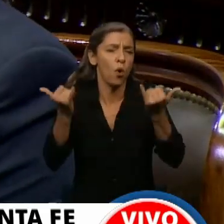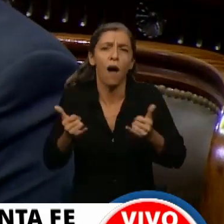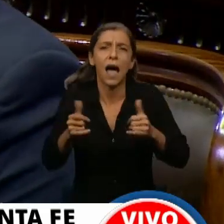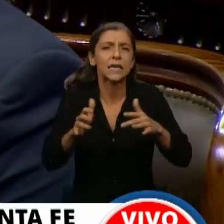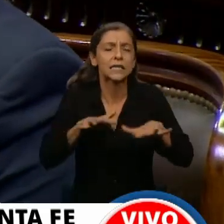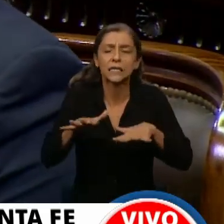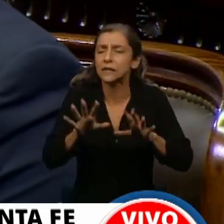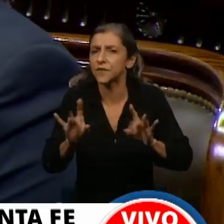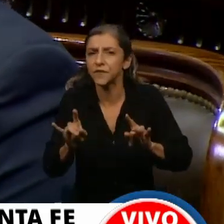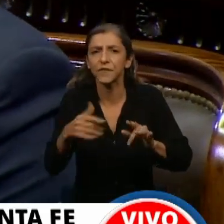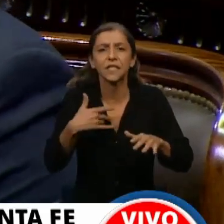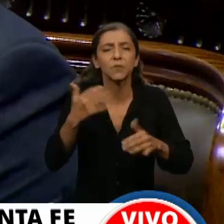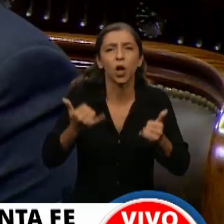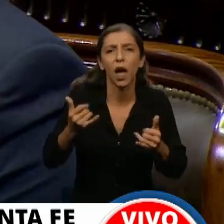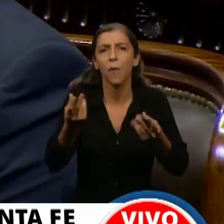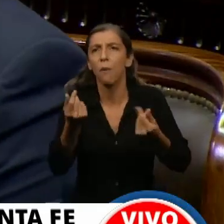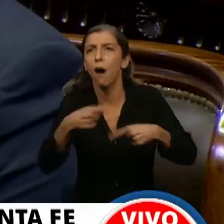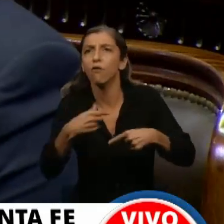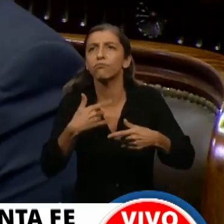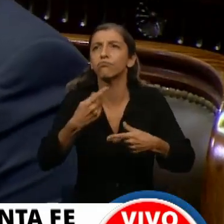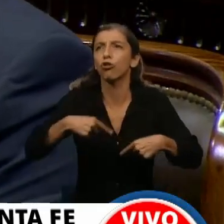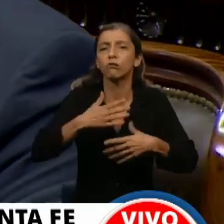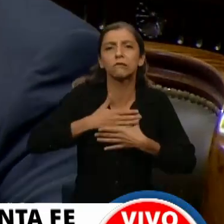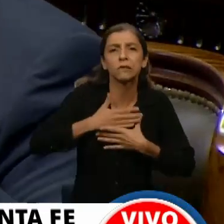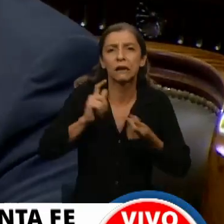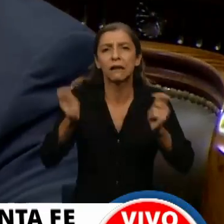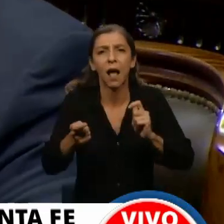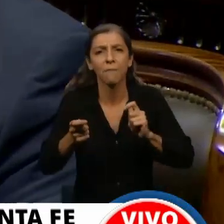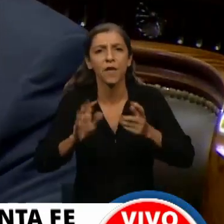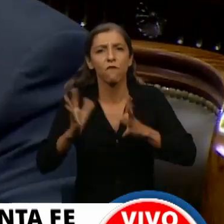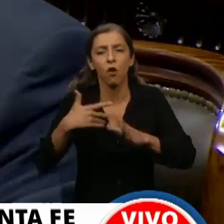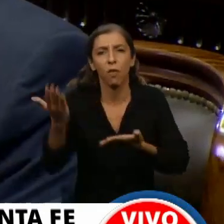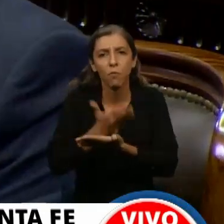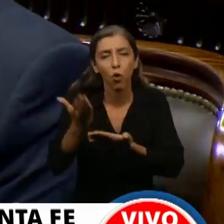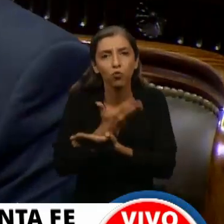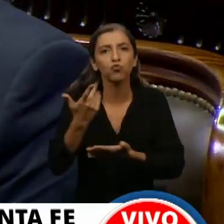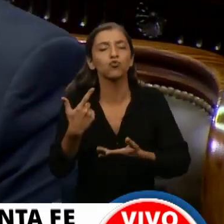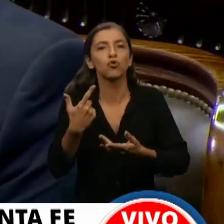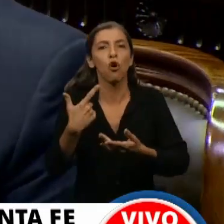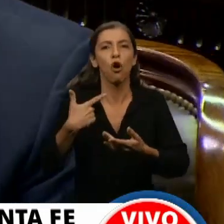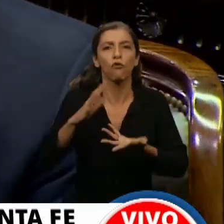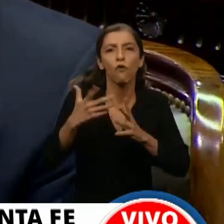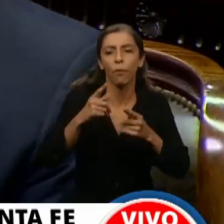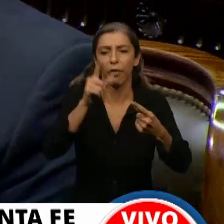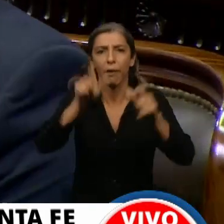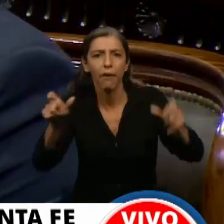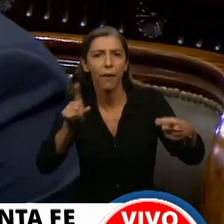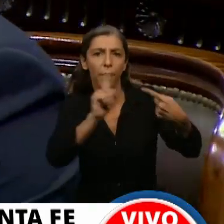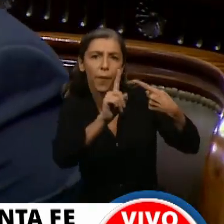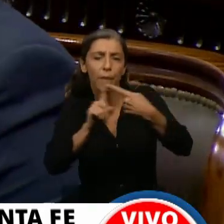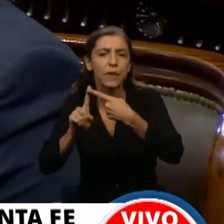de valores, de modelo de producción, de relacionamiento y de vínculos sociales. Por eso yo le llamo